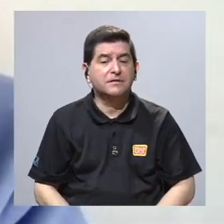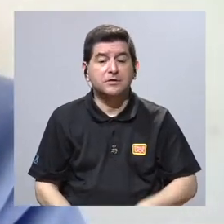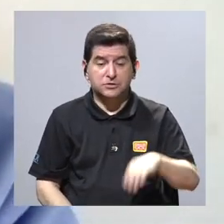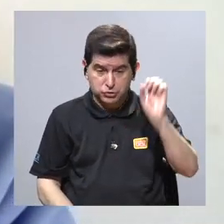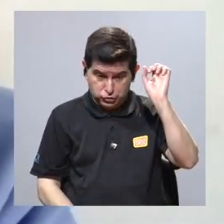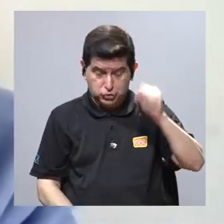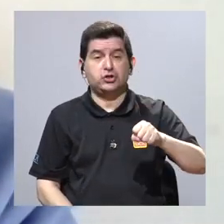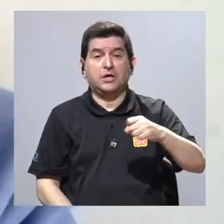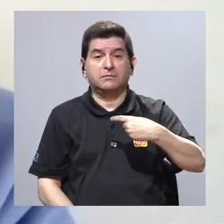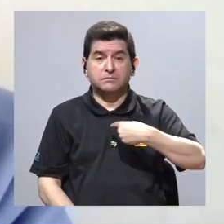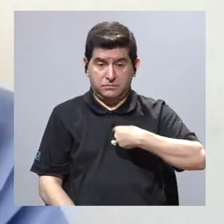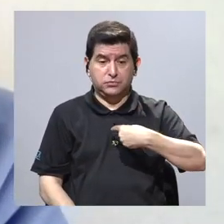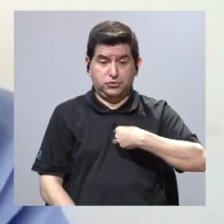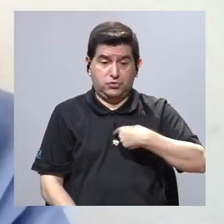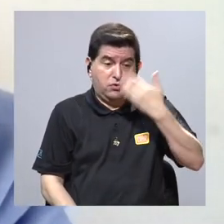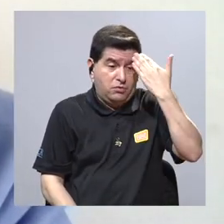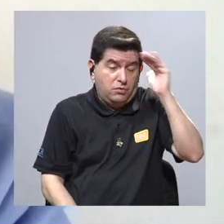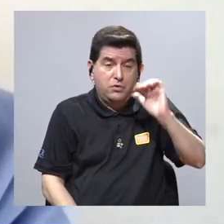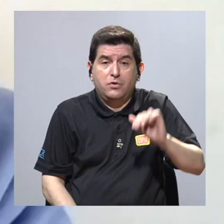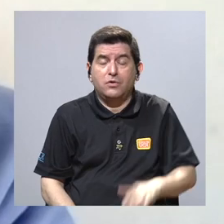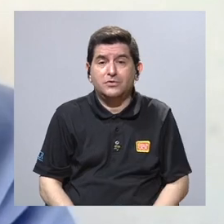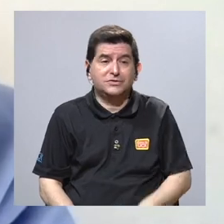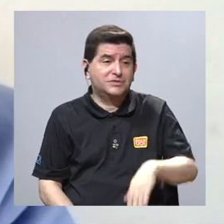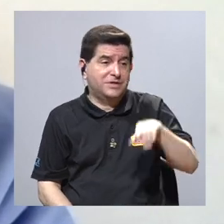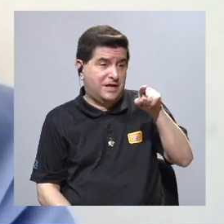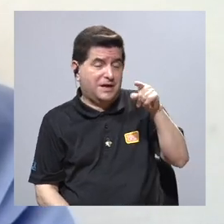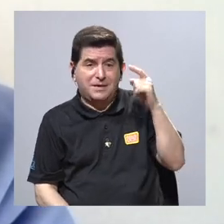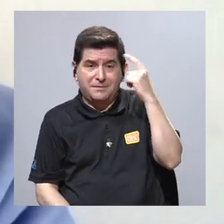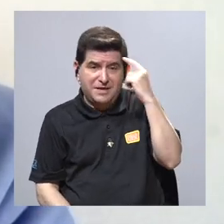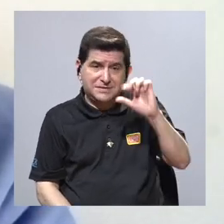Sí, por lo menos yo, no sé qué piense Edgardo,